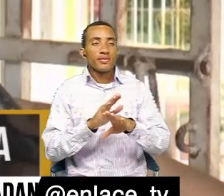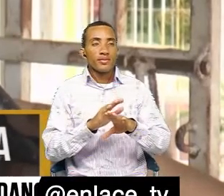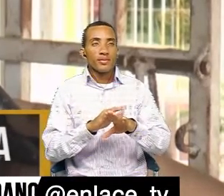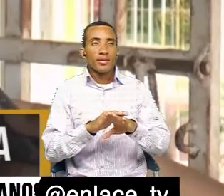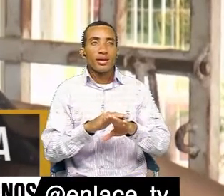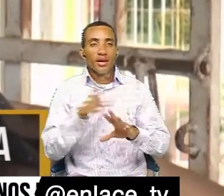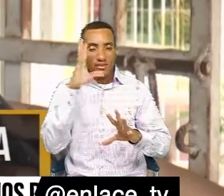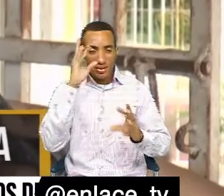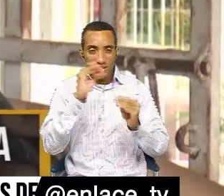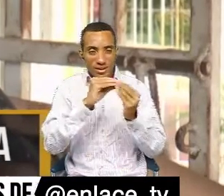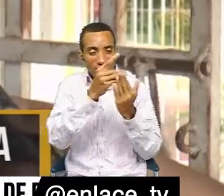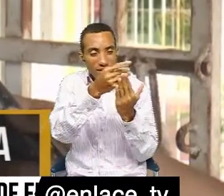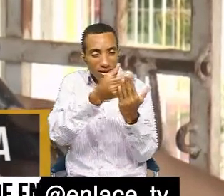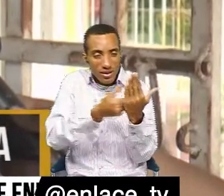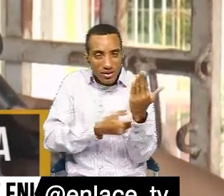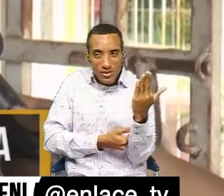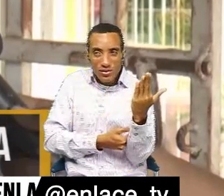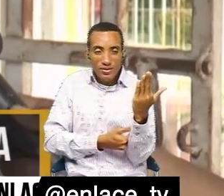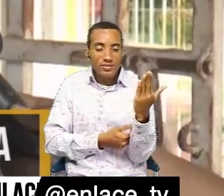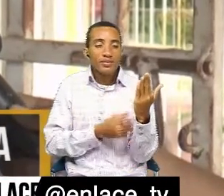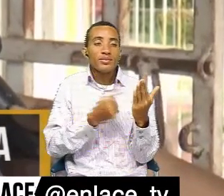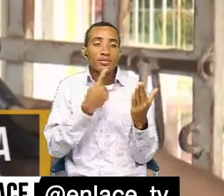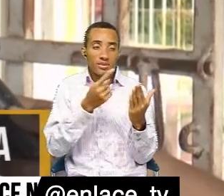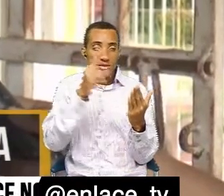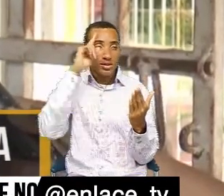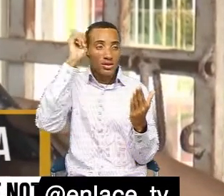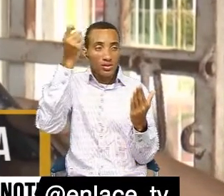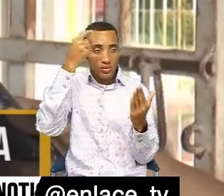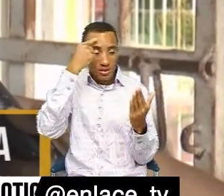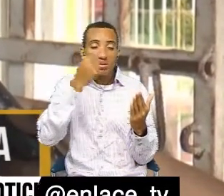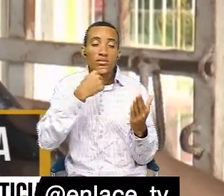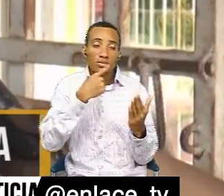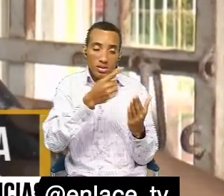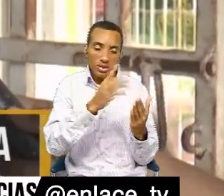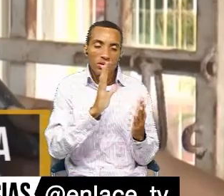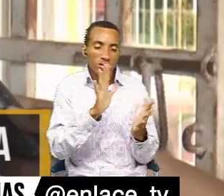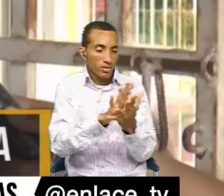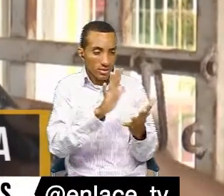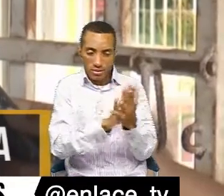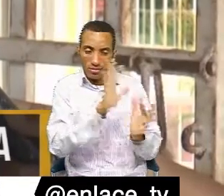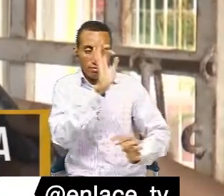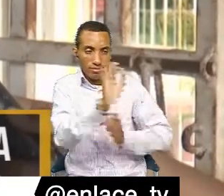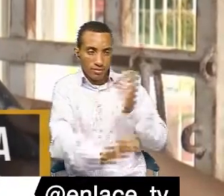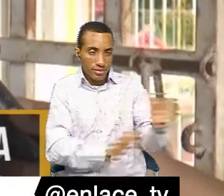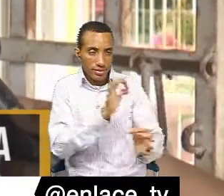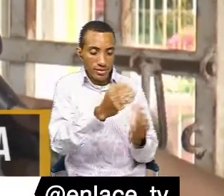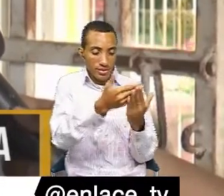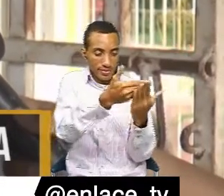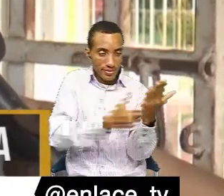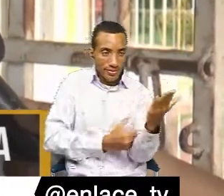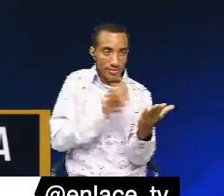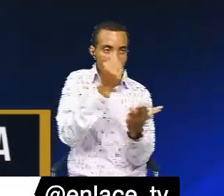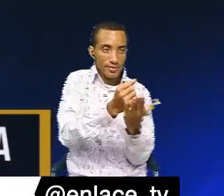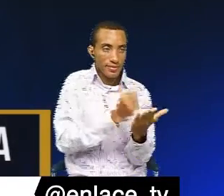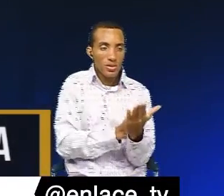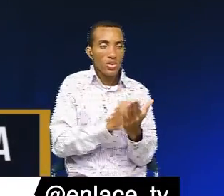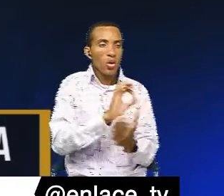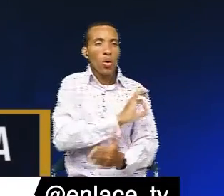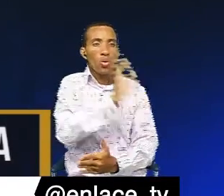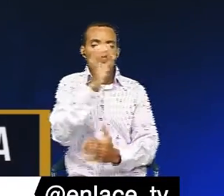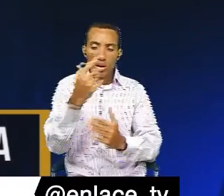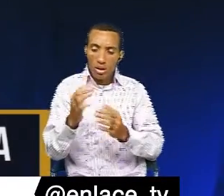un documento donde supuestamente el gobierno le iba a dar protección a ellos y nunca recibimos nada. A